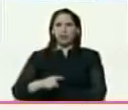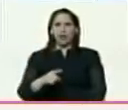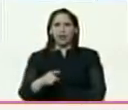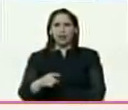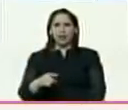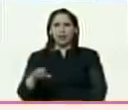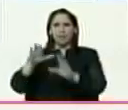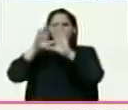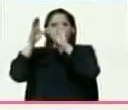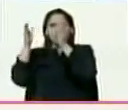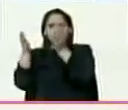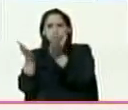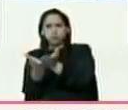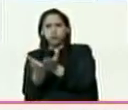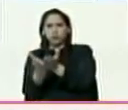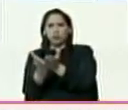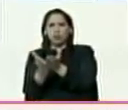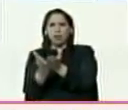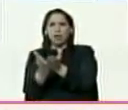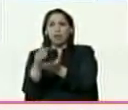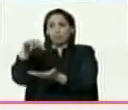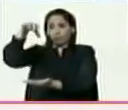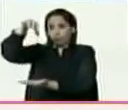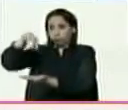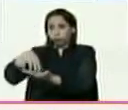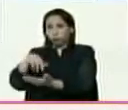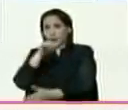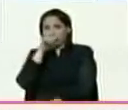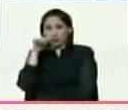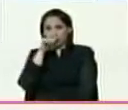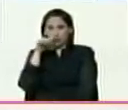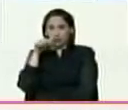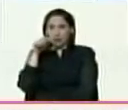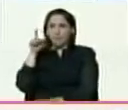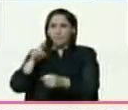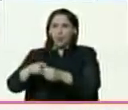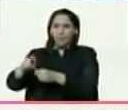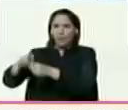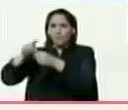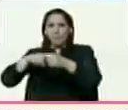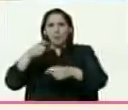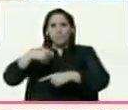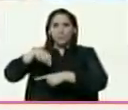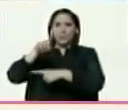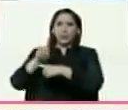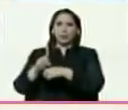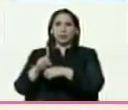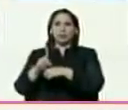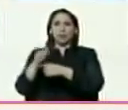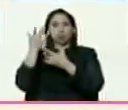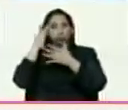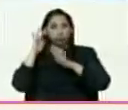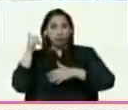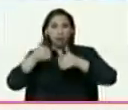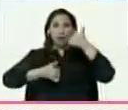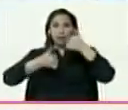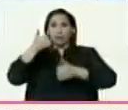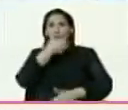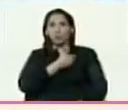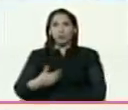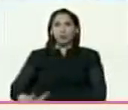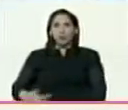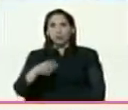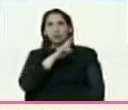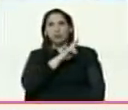y global de ser un narcoestado cuyos miembros principales para usted ser candidato a la presidencia de la república y